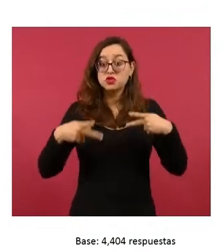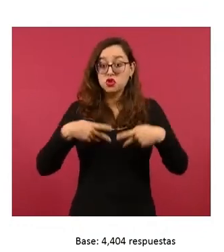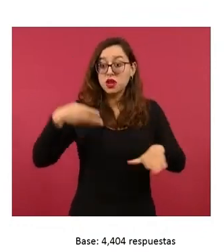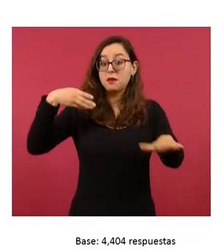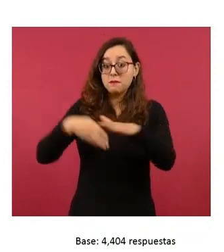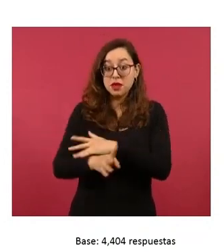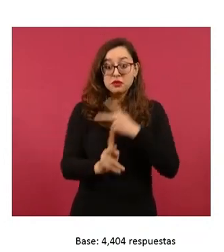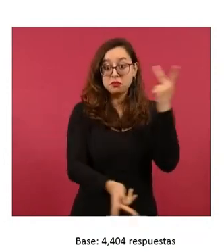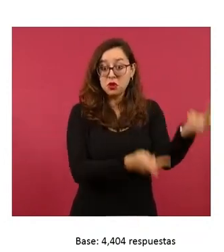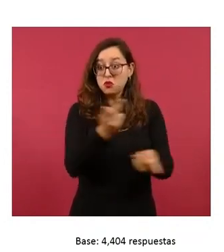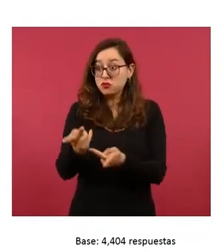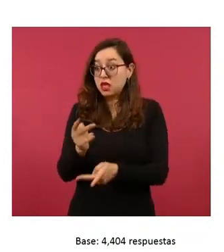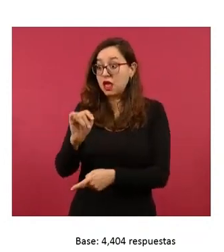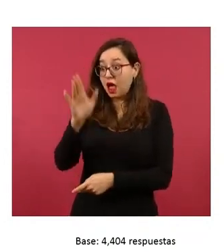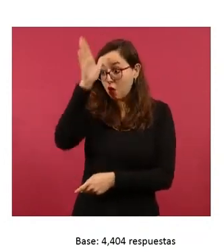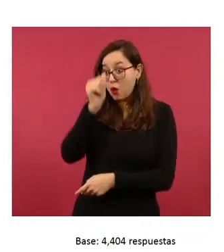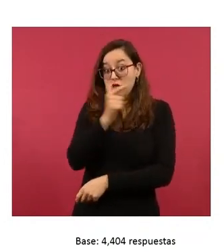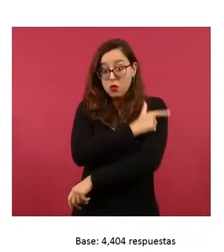de… Claro.